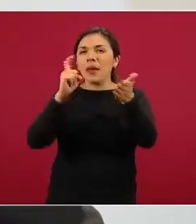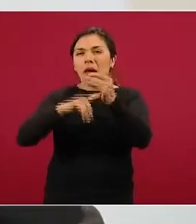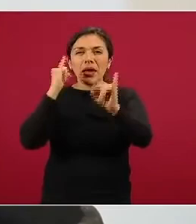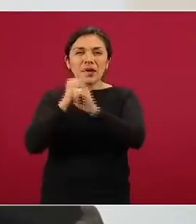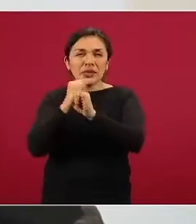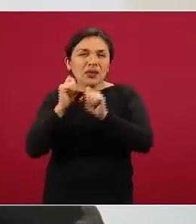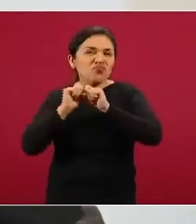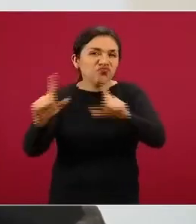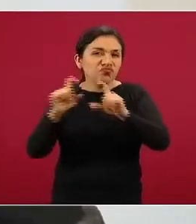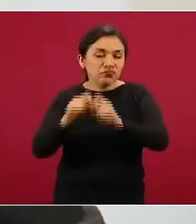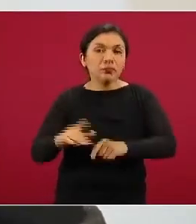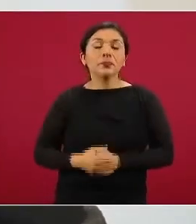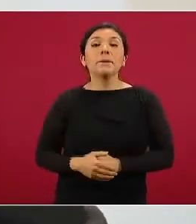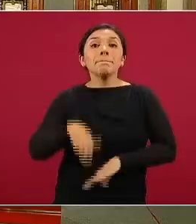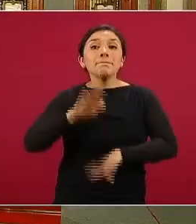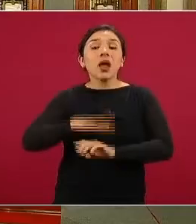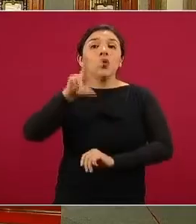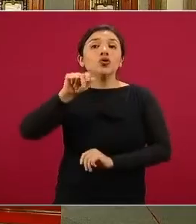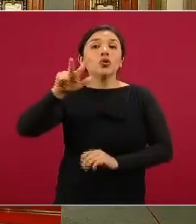internet, y